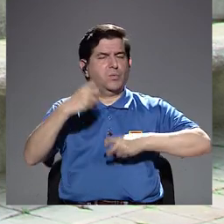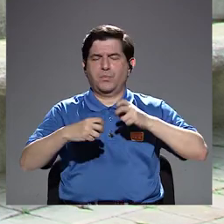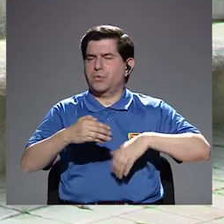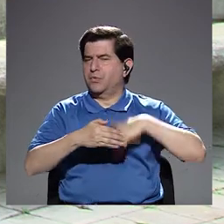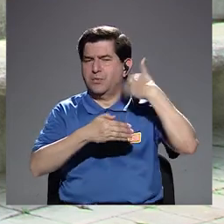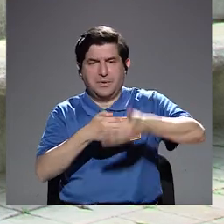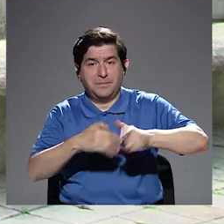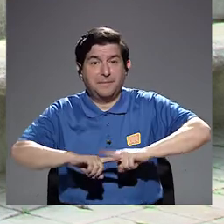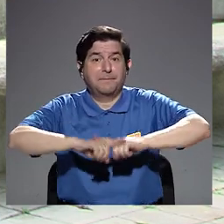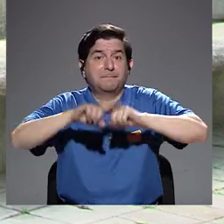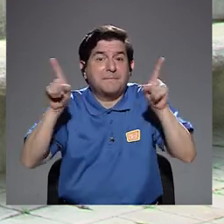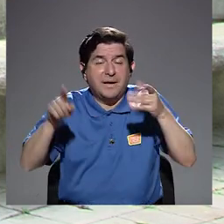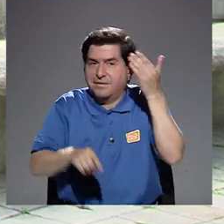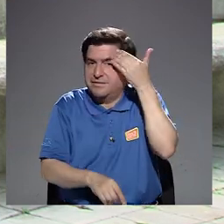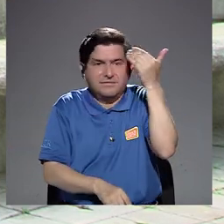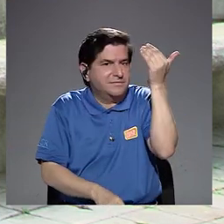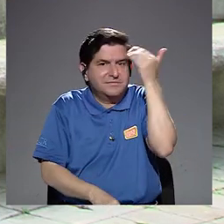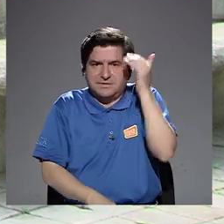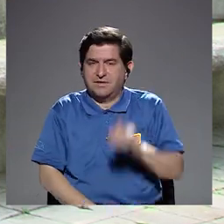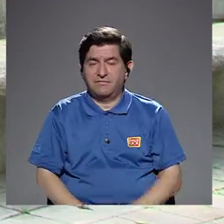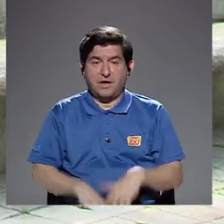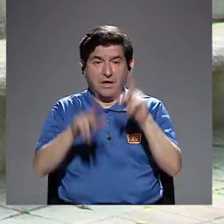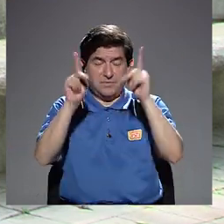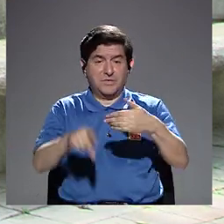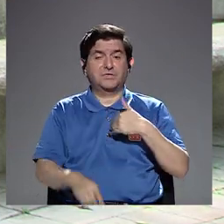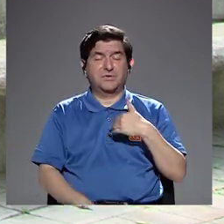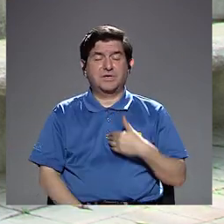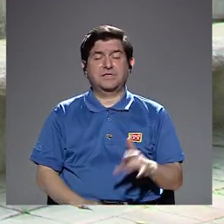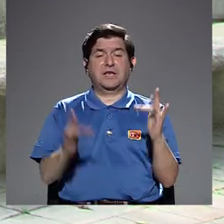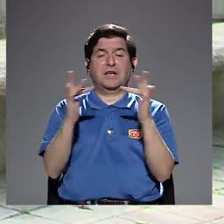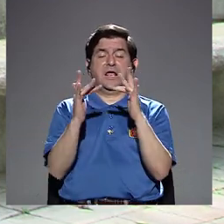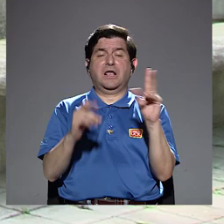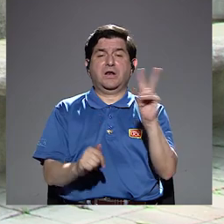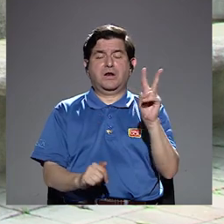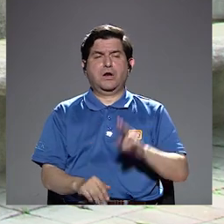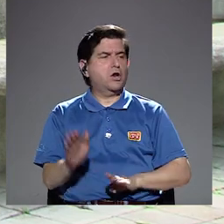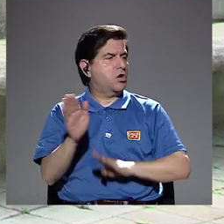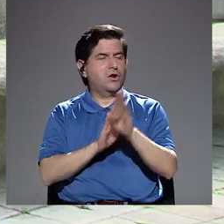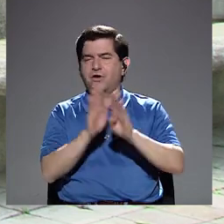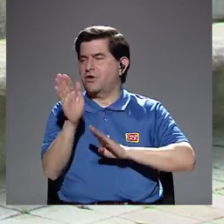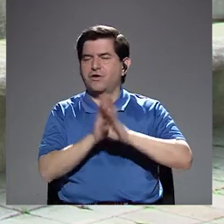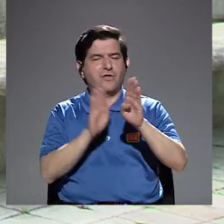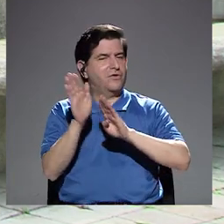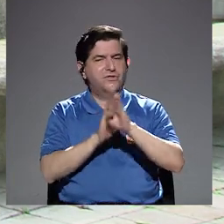problema más asociado. Pero no sabemos, hay gente que tuvo contacto con el virus,